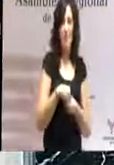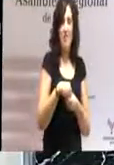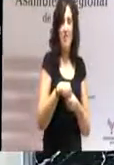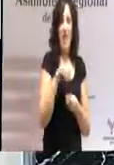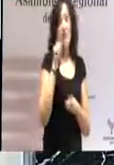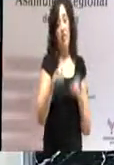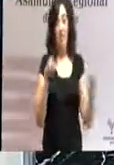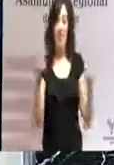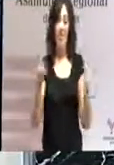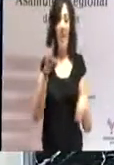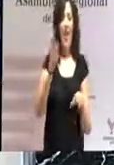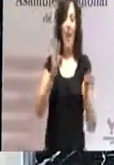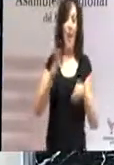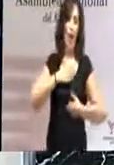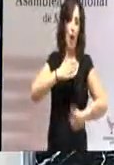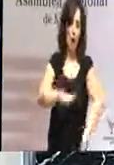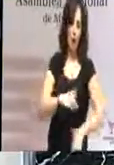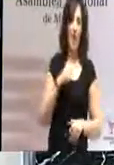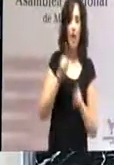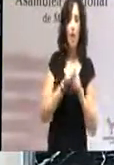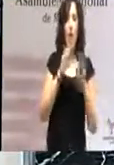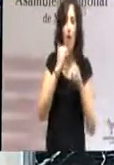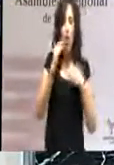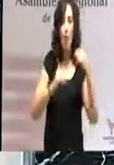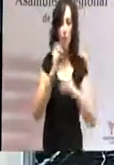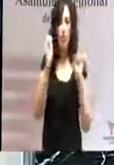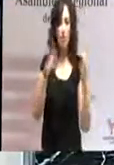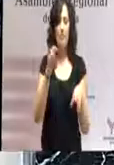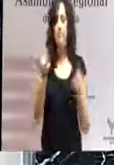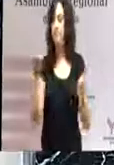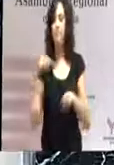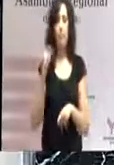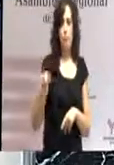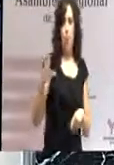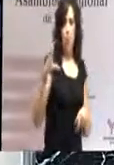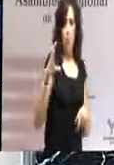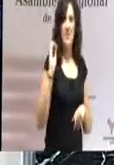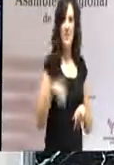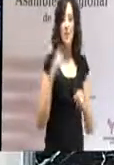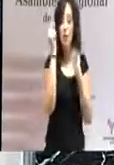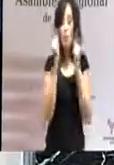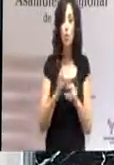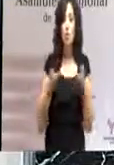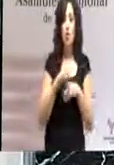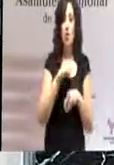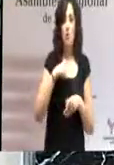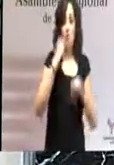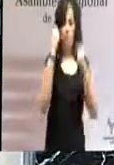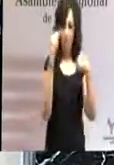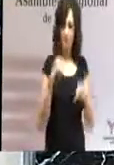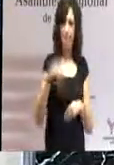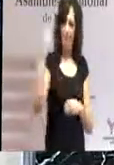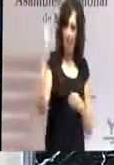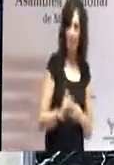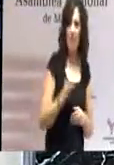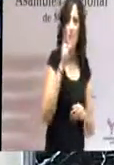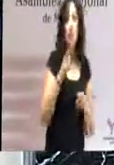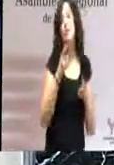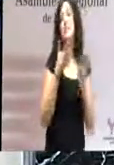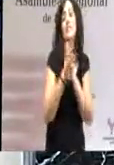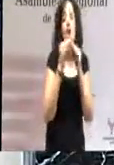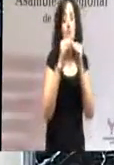dedo. Ustedes fueron los que modificaron el presupuesto de la comunidad autónoma recientemente, no para mejorar la sanidad,